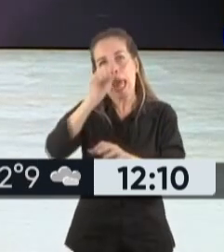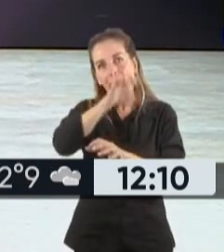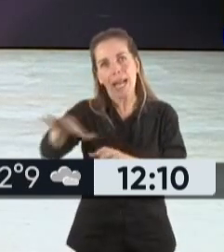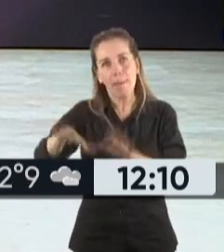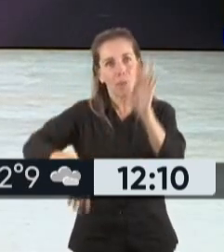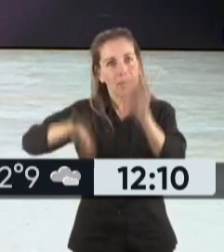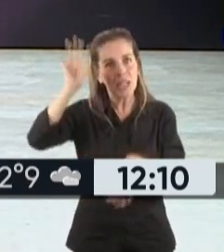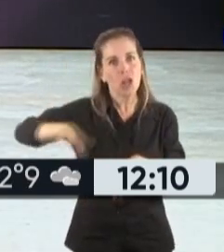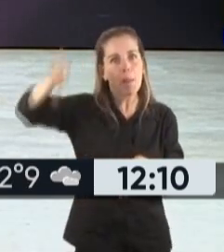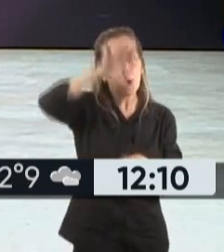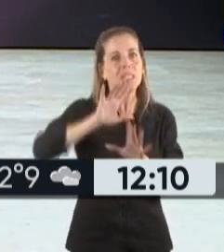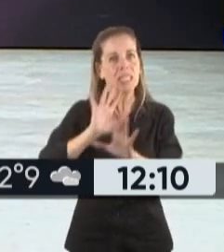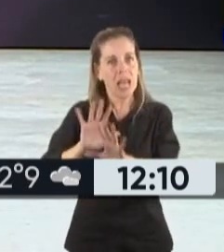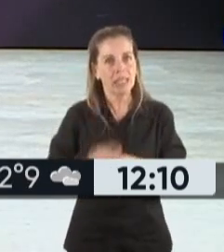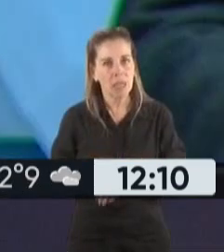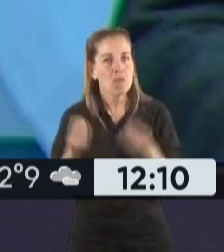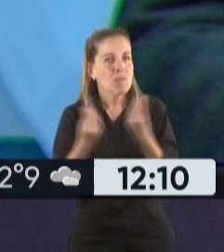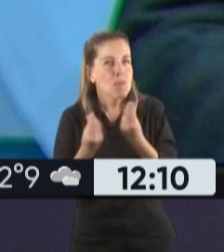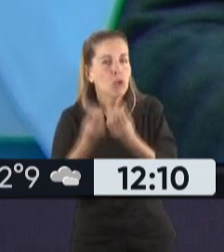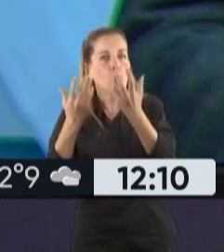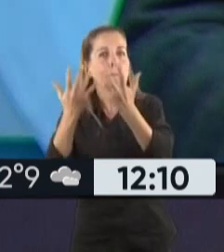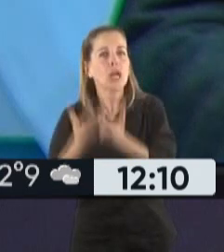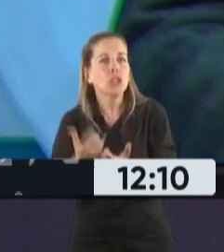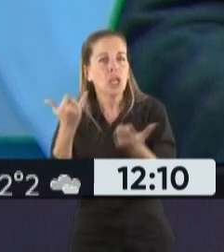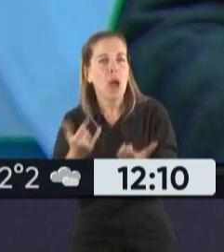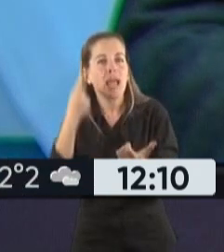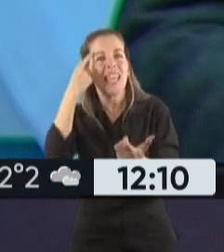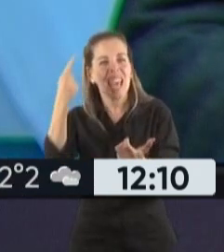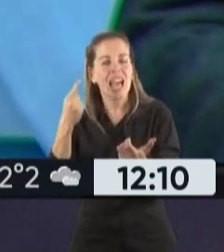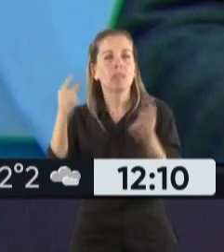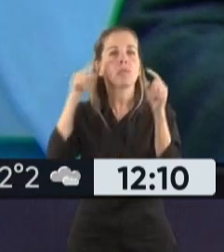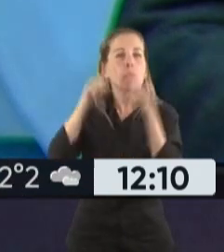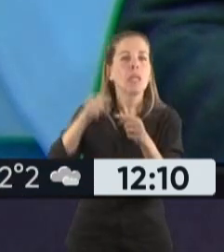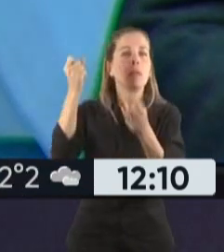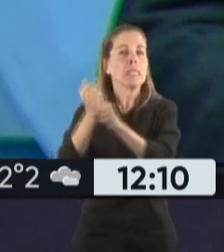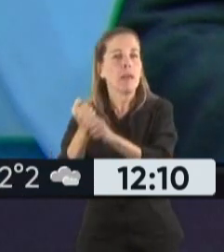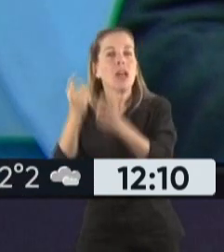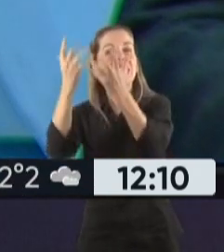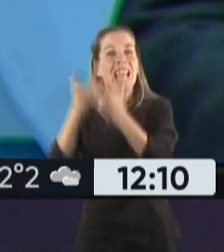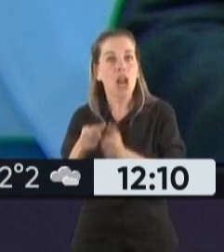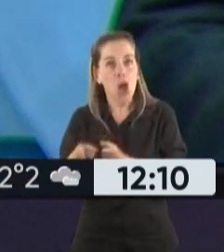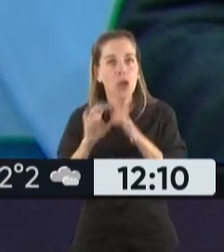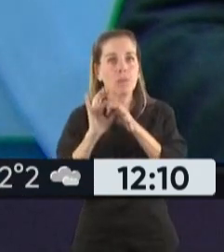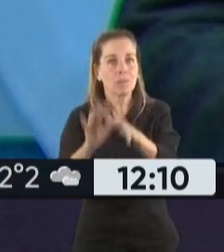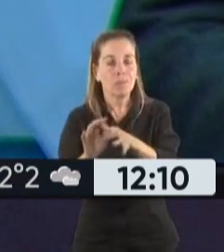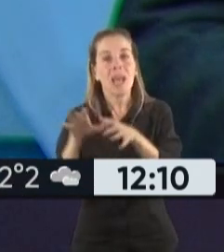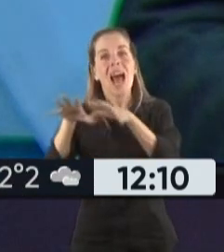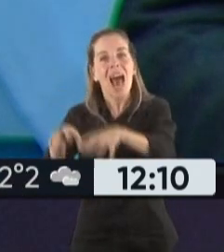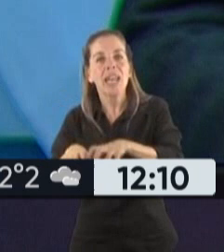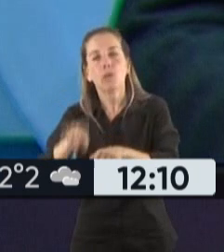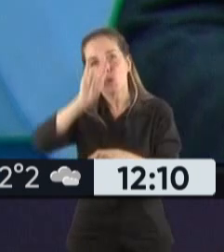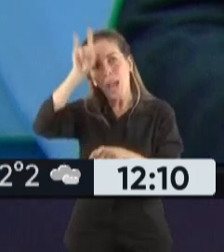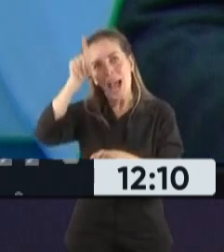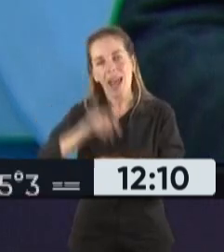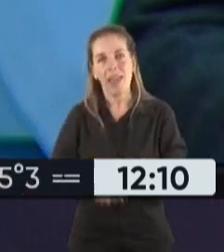haciendo. Hay muchísimos proyectos tecnológicos que están directamente vinculados a la agricultura y a la